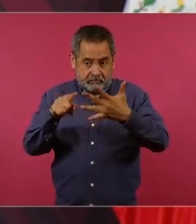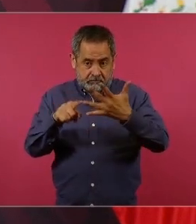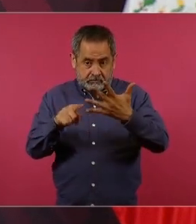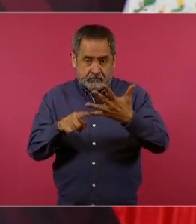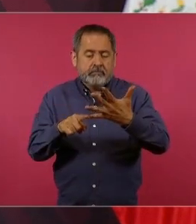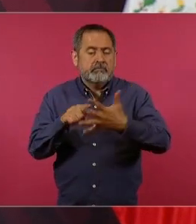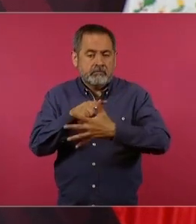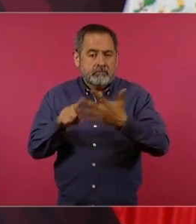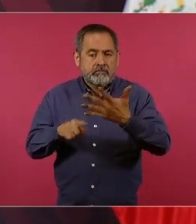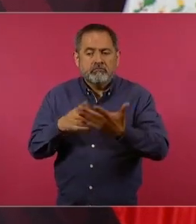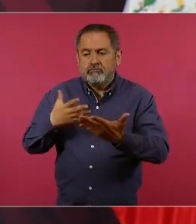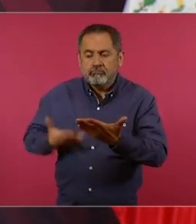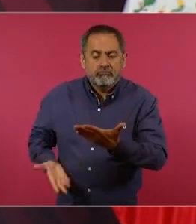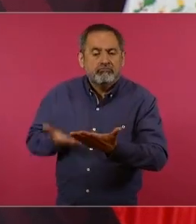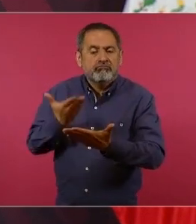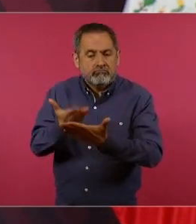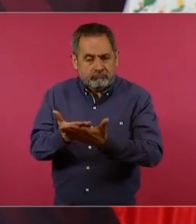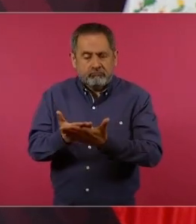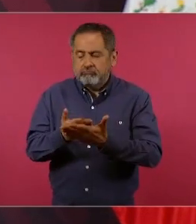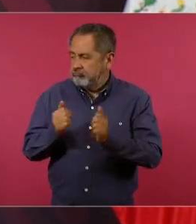que propuso